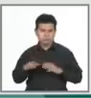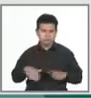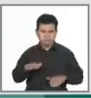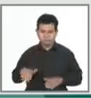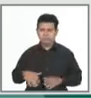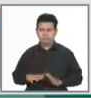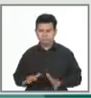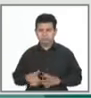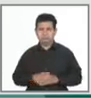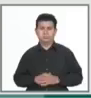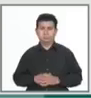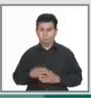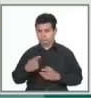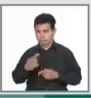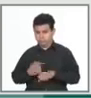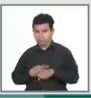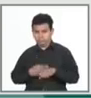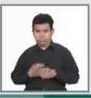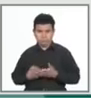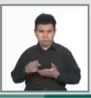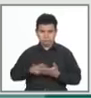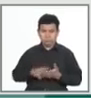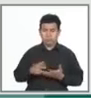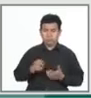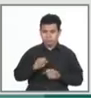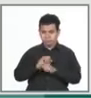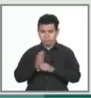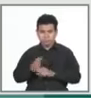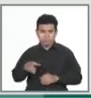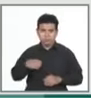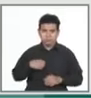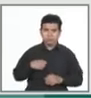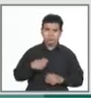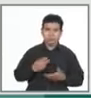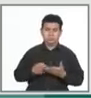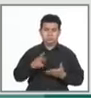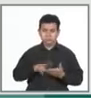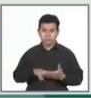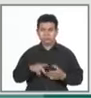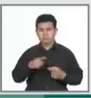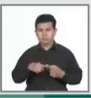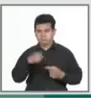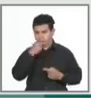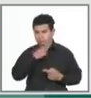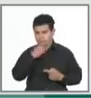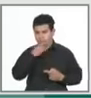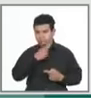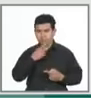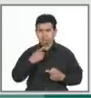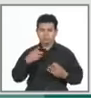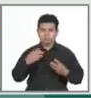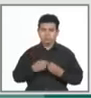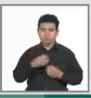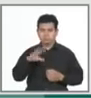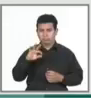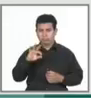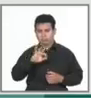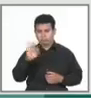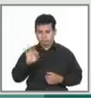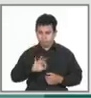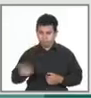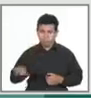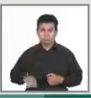las enfermedades asociadas a kobe 19 son diabetes se ha encontrado el 40 por